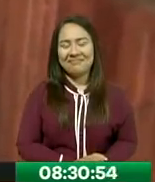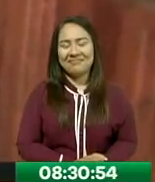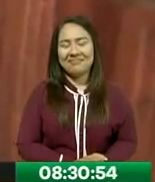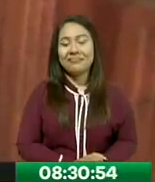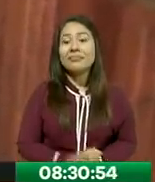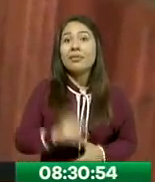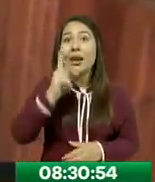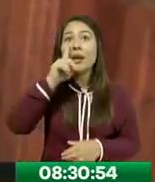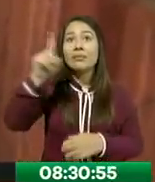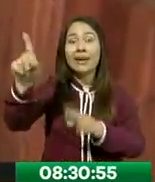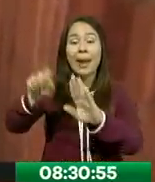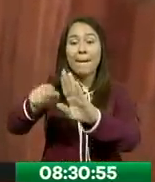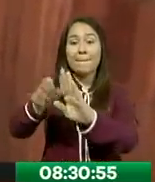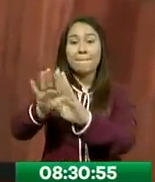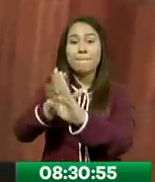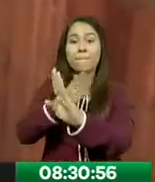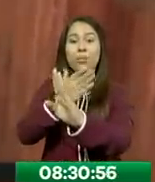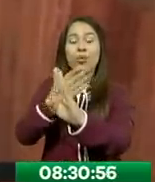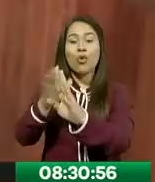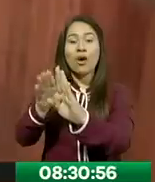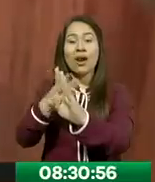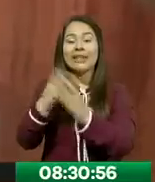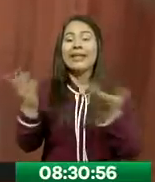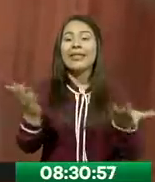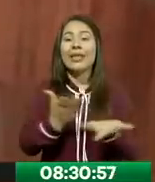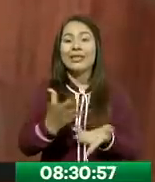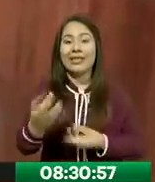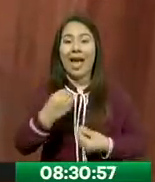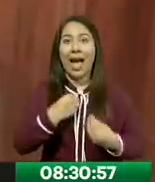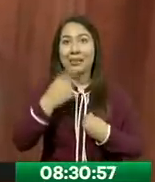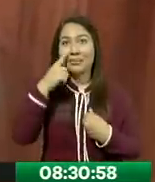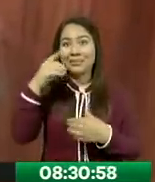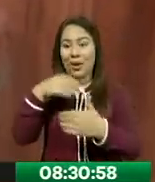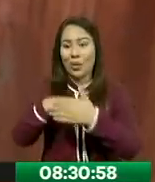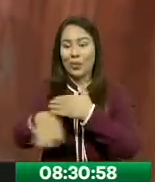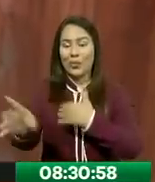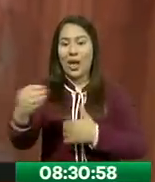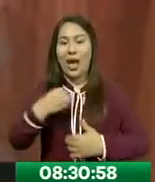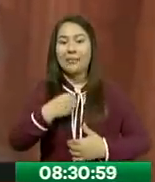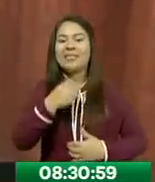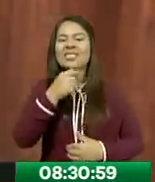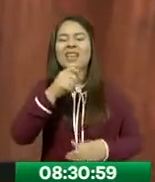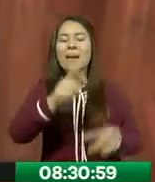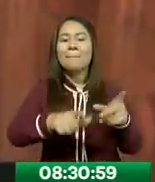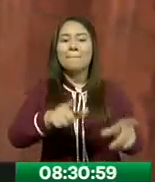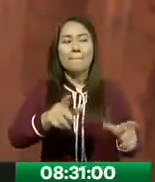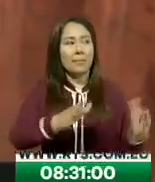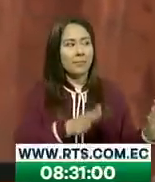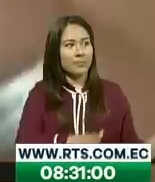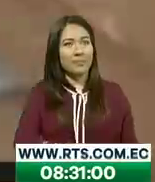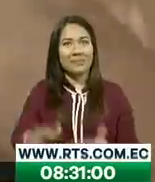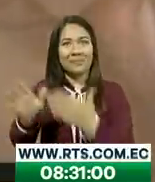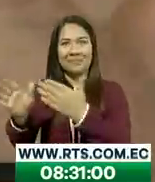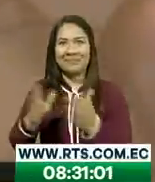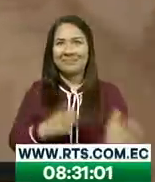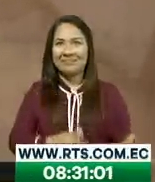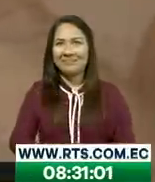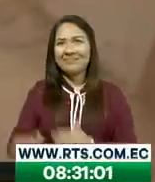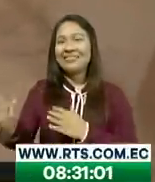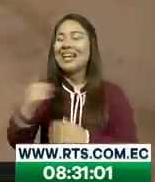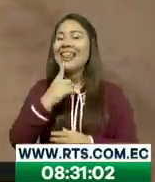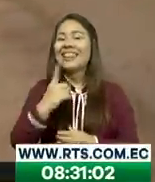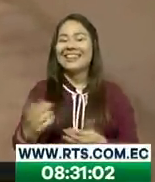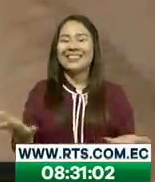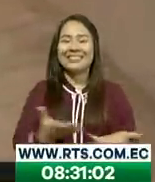Fue esta puerta la que tocaron y empujaron cuando la propietaria del almacén abrió, la arrastraron por el local y le pusieron un picahielo en